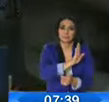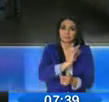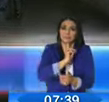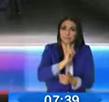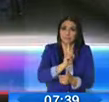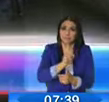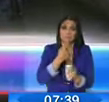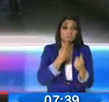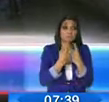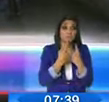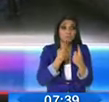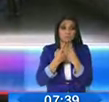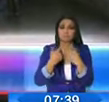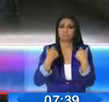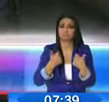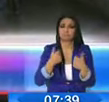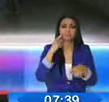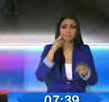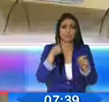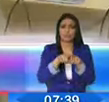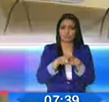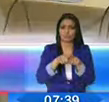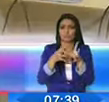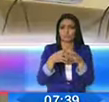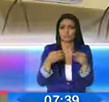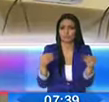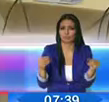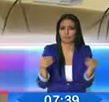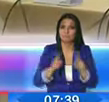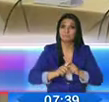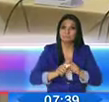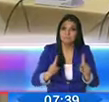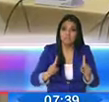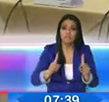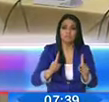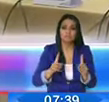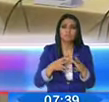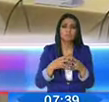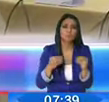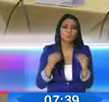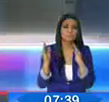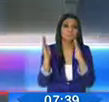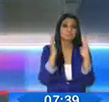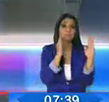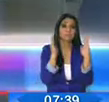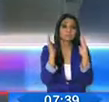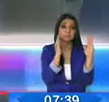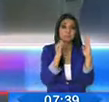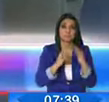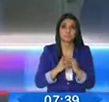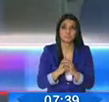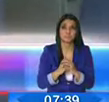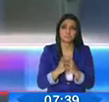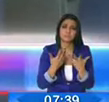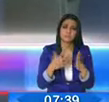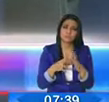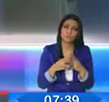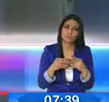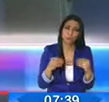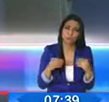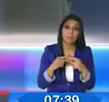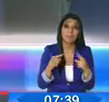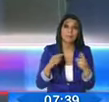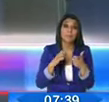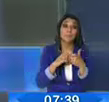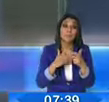fruto del diálogo se ha conseguido con esta brecha sin embargo consideran que esta es una solución temporal si hemos solucionado parcialmente el